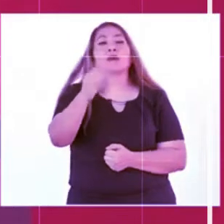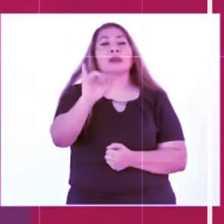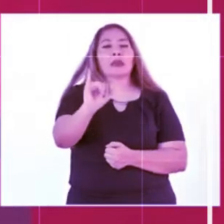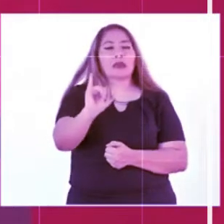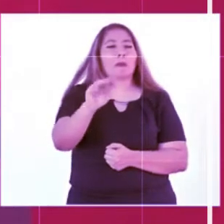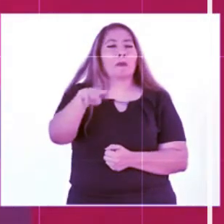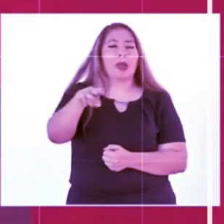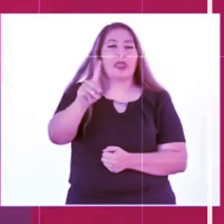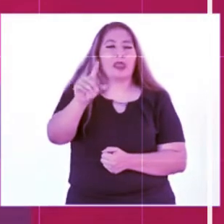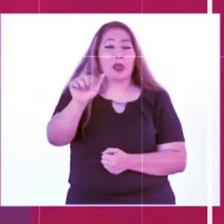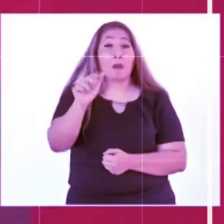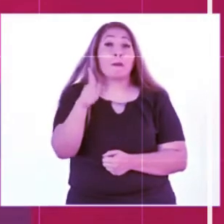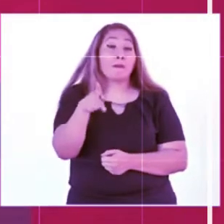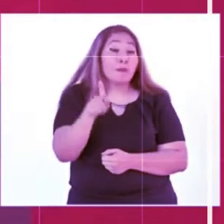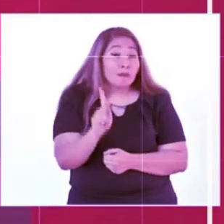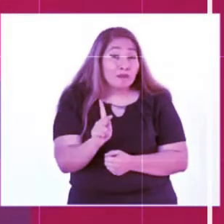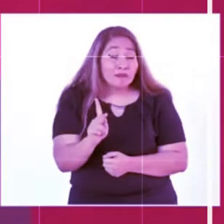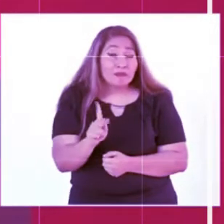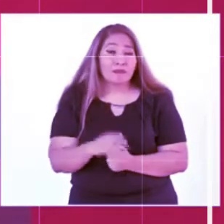Sin embargo,